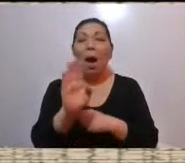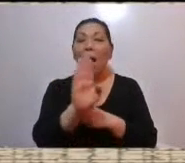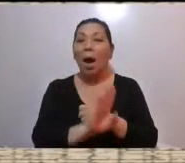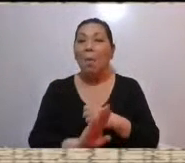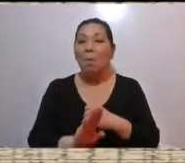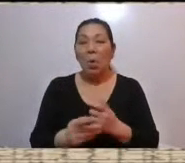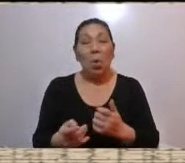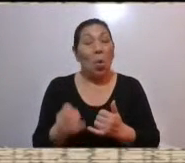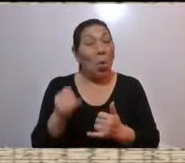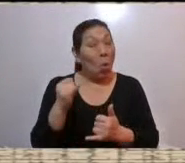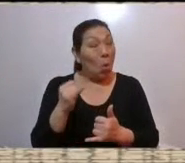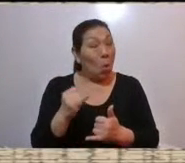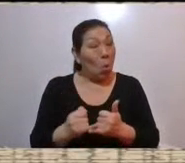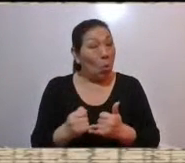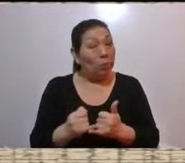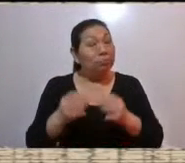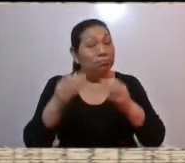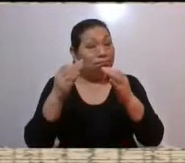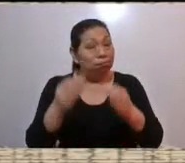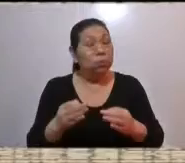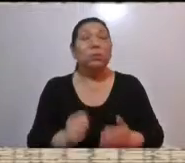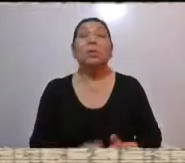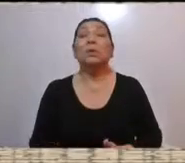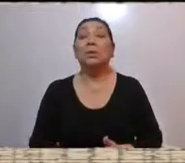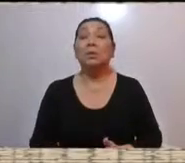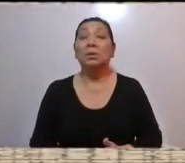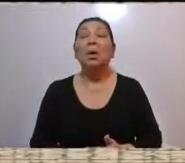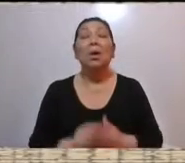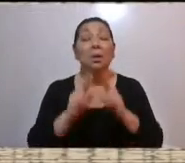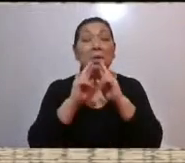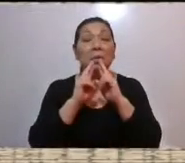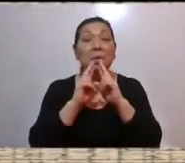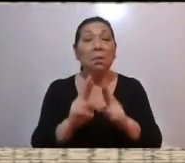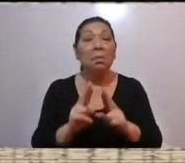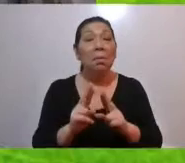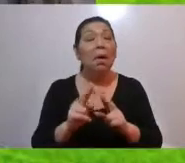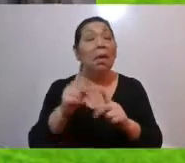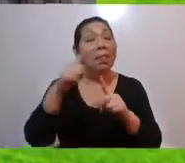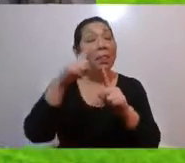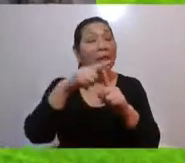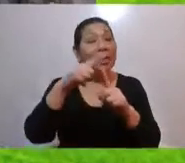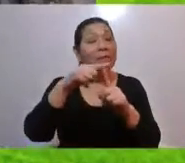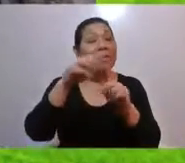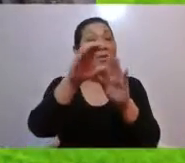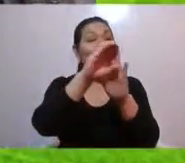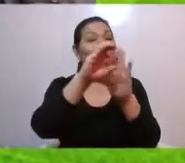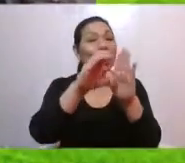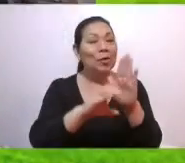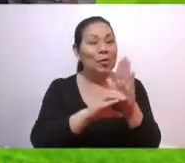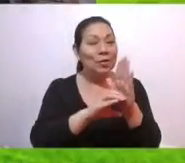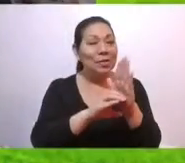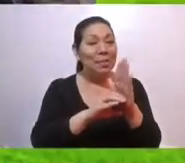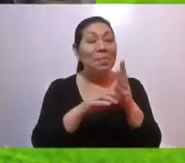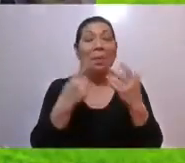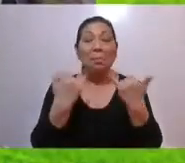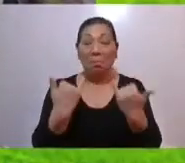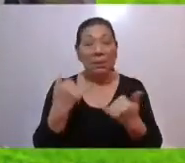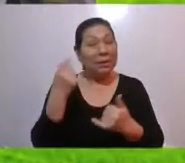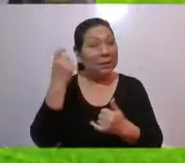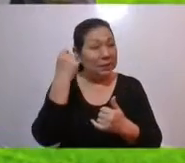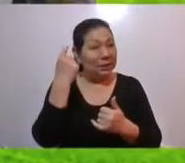de amparo que, en última y definitiva instancia, fue resuelta por el Tribunal